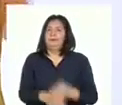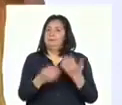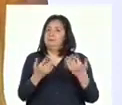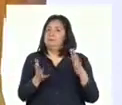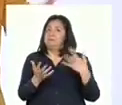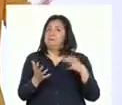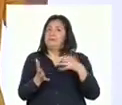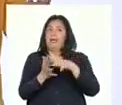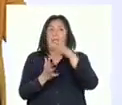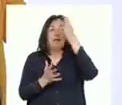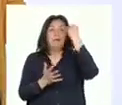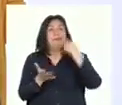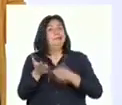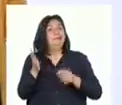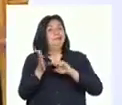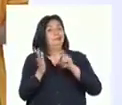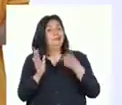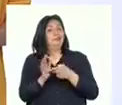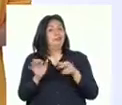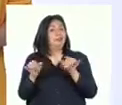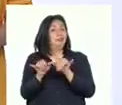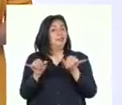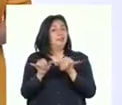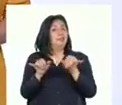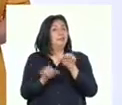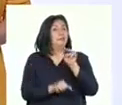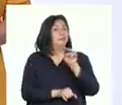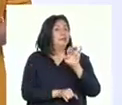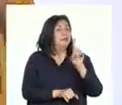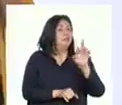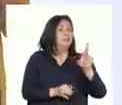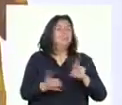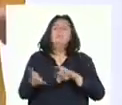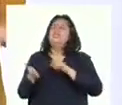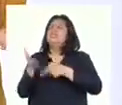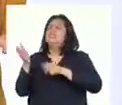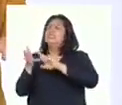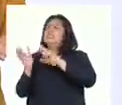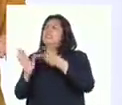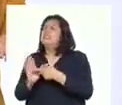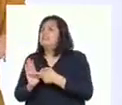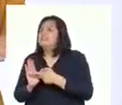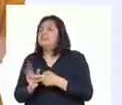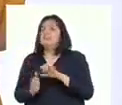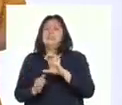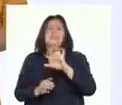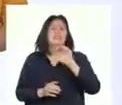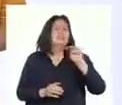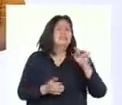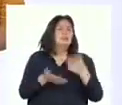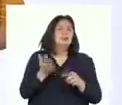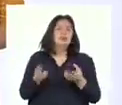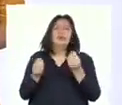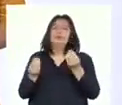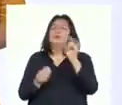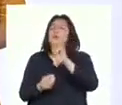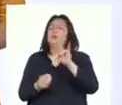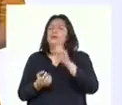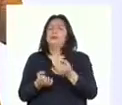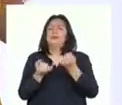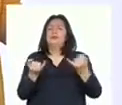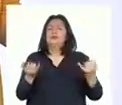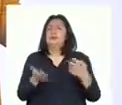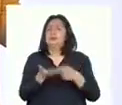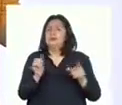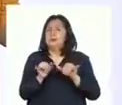Hemos aprendido qué significa medir, qué es un centímetro y cómo se utiliza un instrumento de medición, en